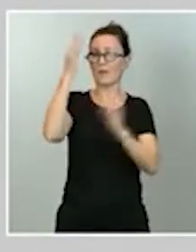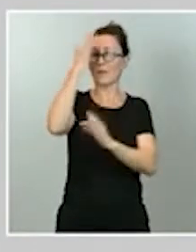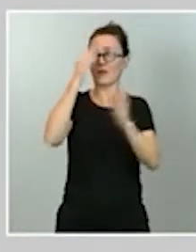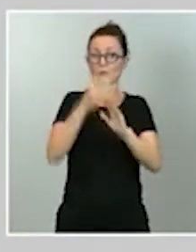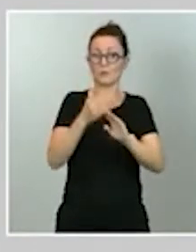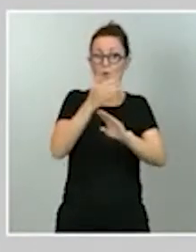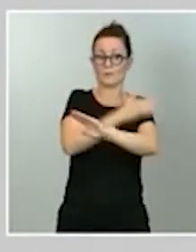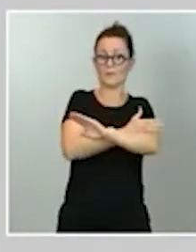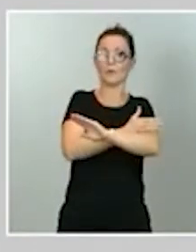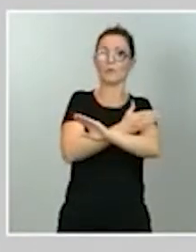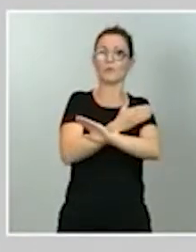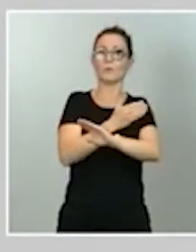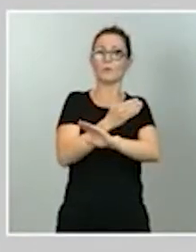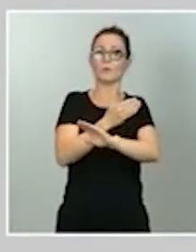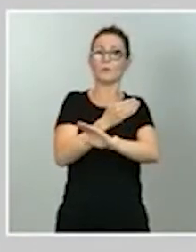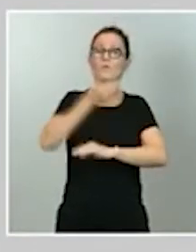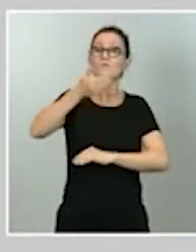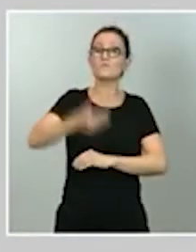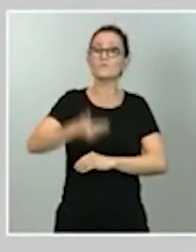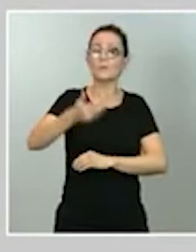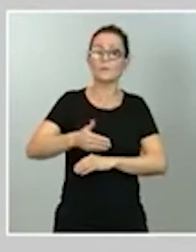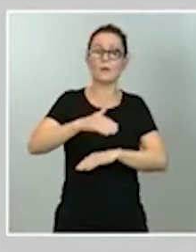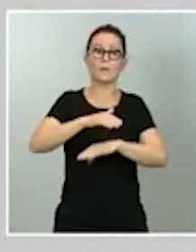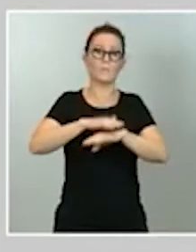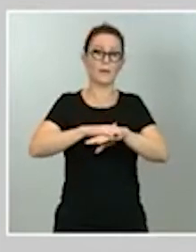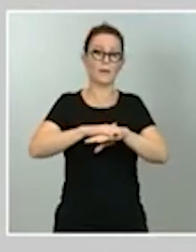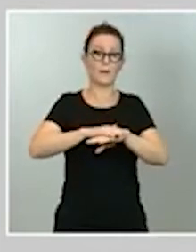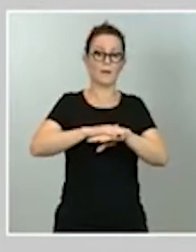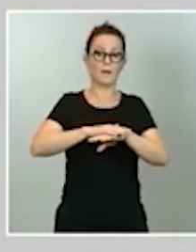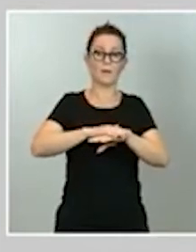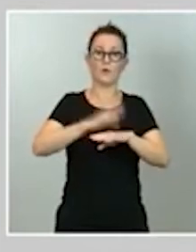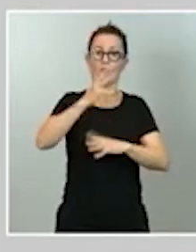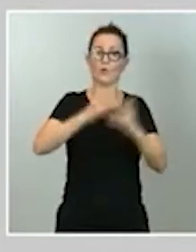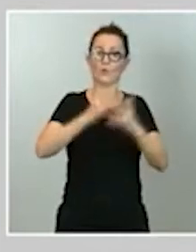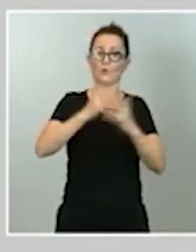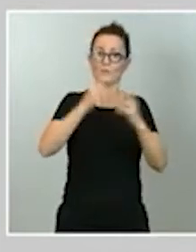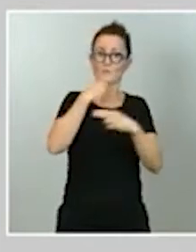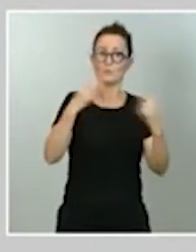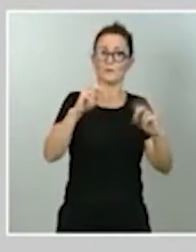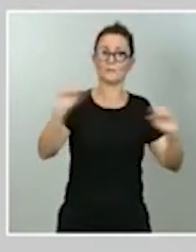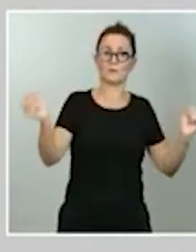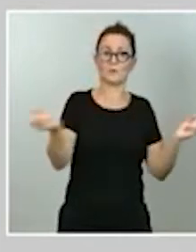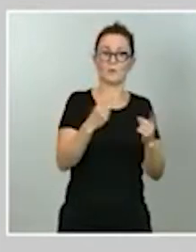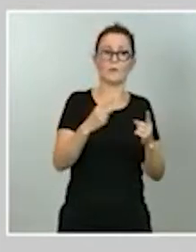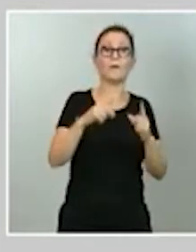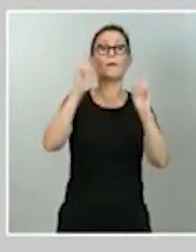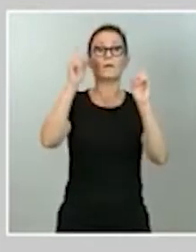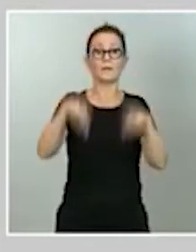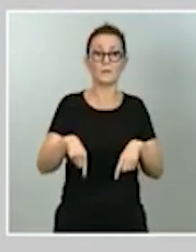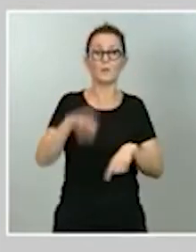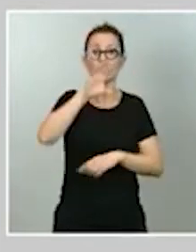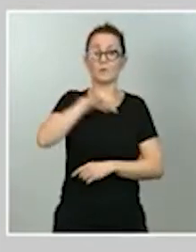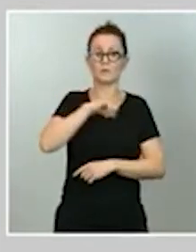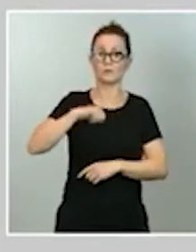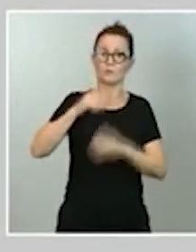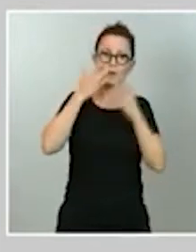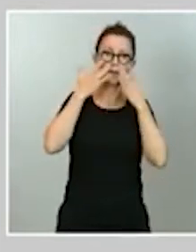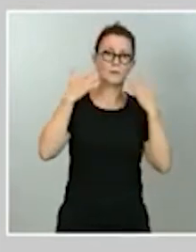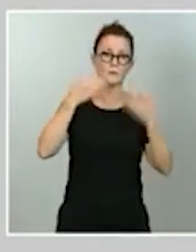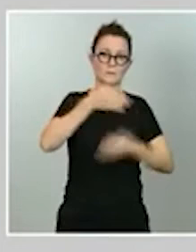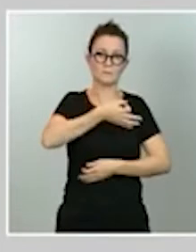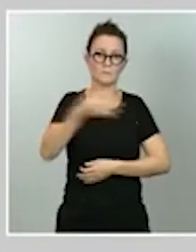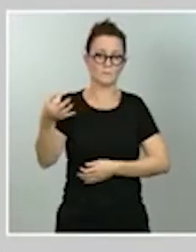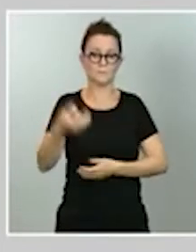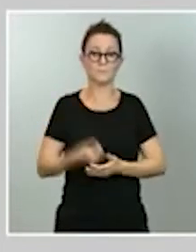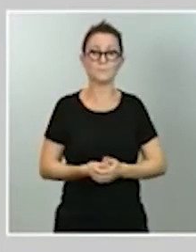imprescindible para el saneamiento de las cuentas públicas de seguridad social y también de comunidades autónomas y aún queda como ven un